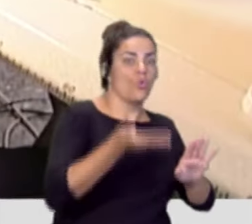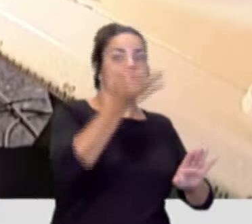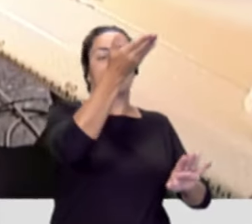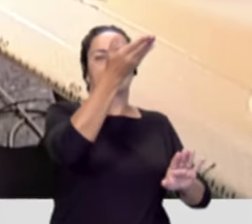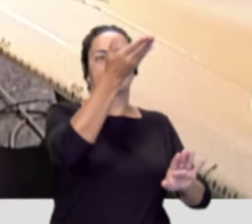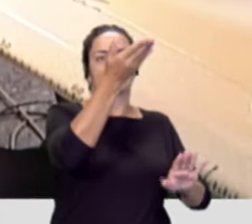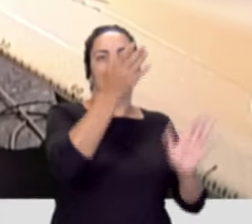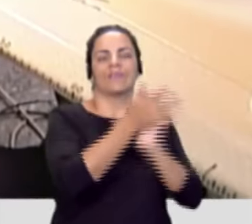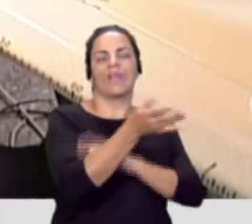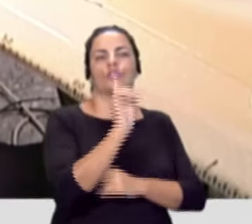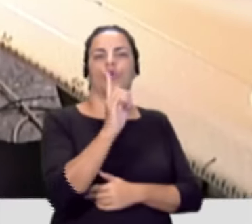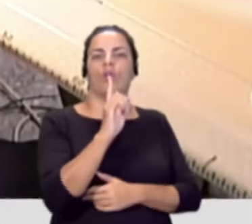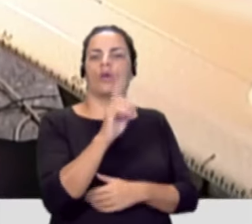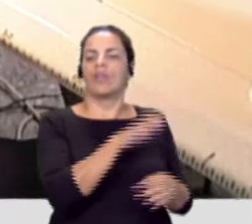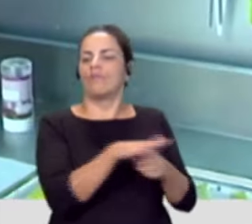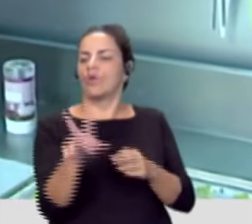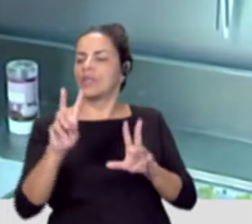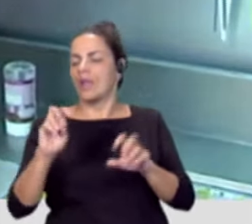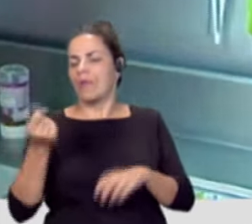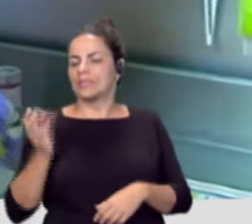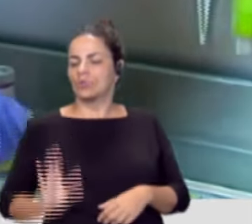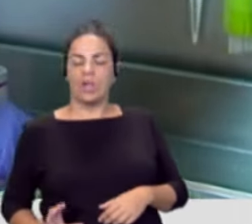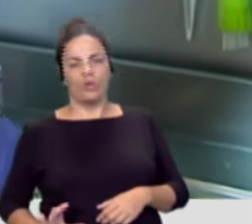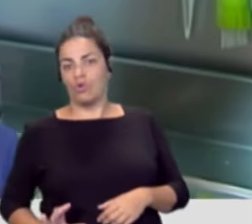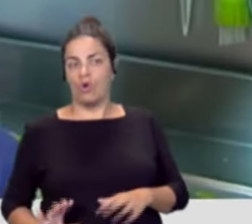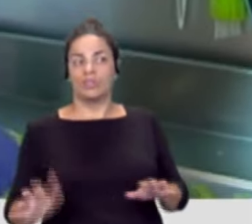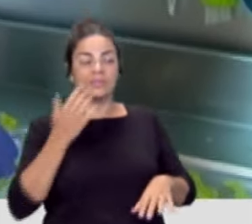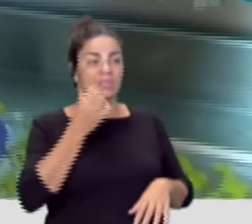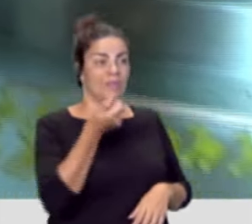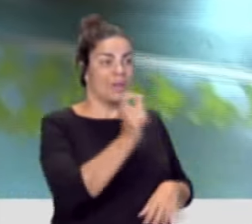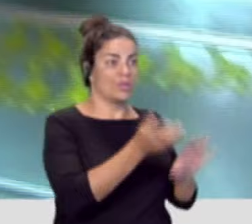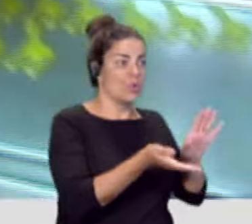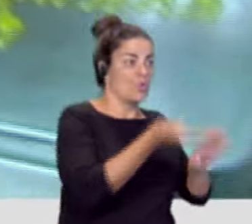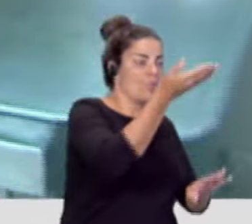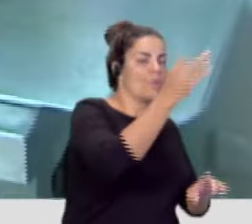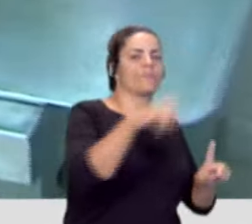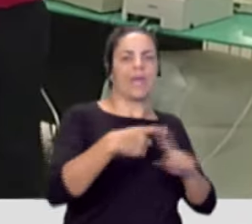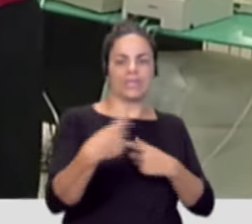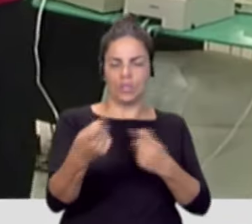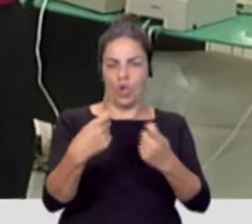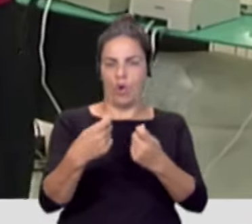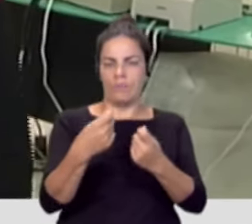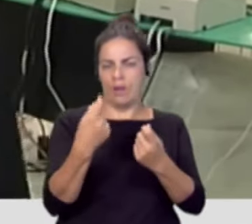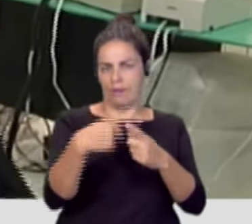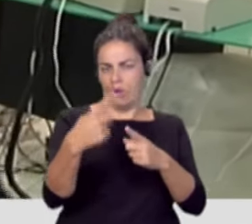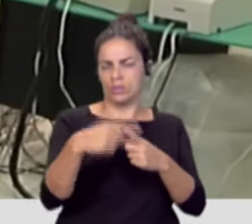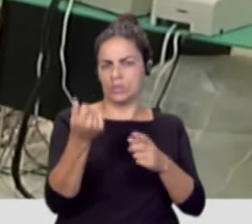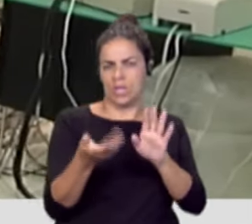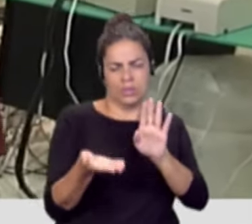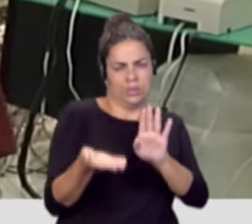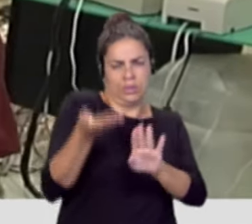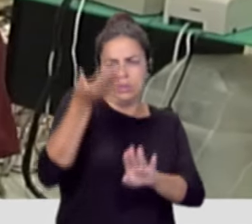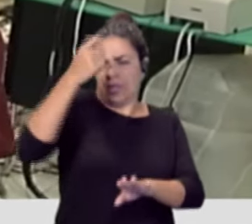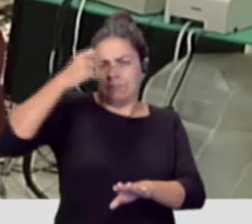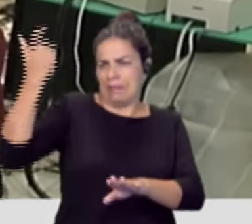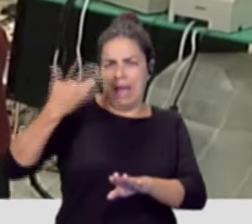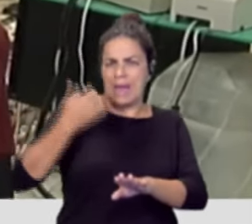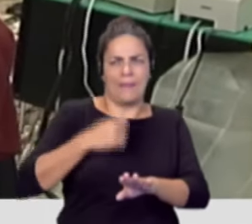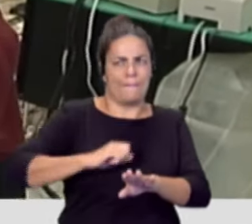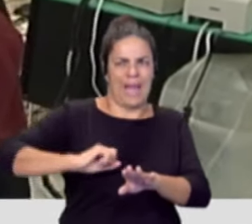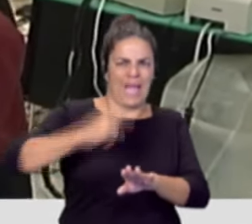también del salario, sino que nos sube mucho y tenemos pues la cesta de la compra de las más altas de España, nos sube